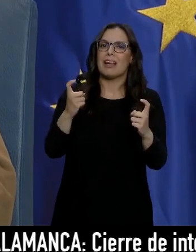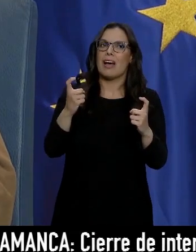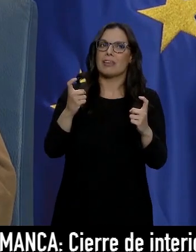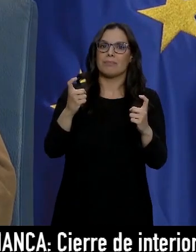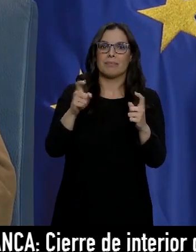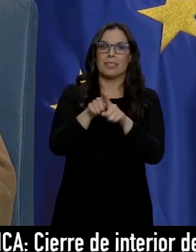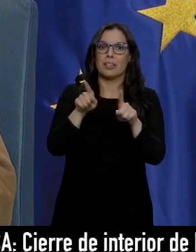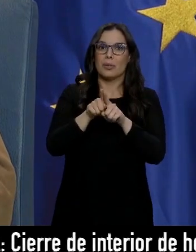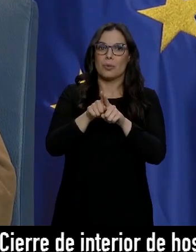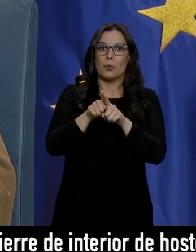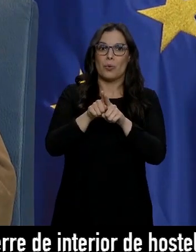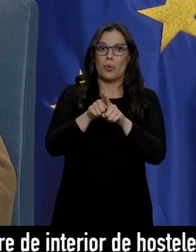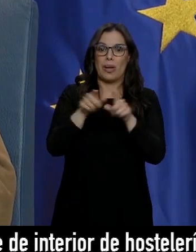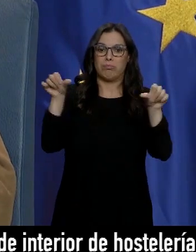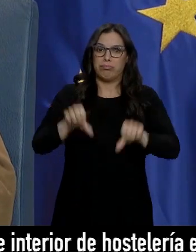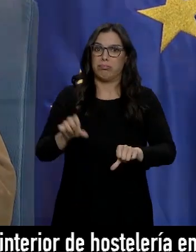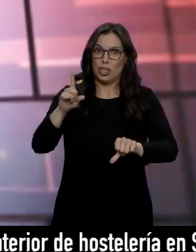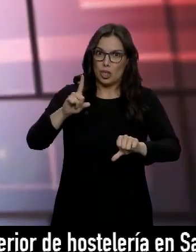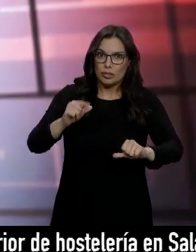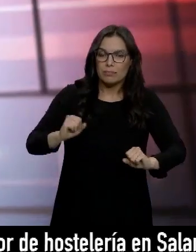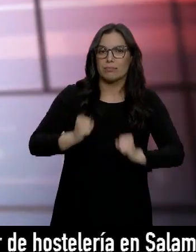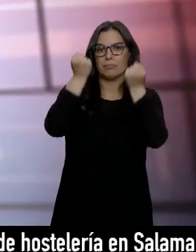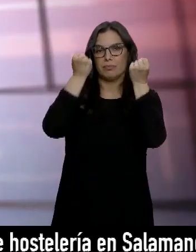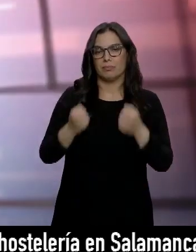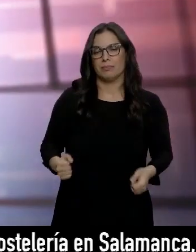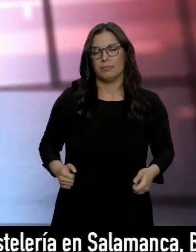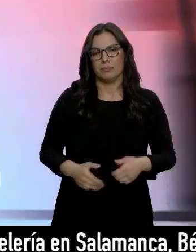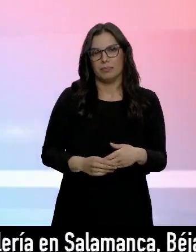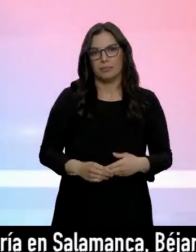no ahogarnos antes de llegar a la orilla.